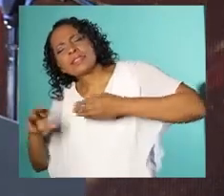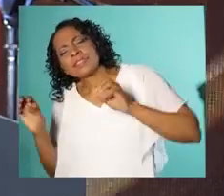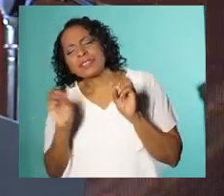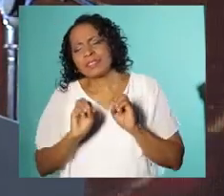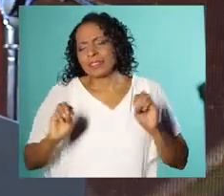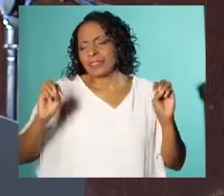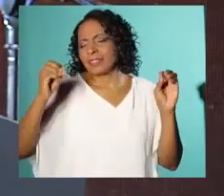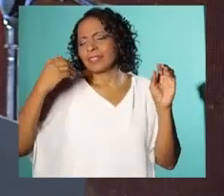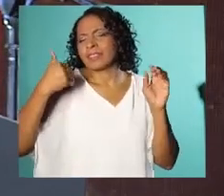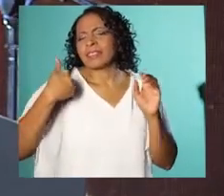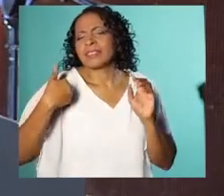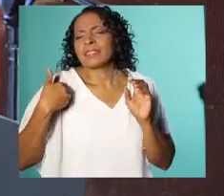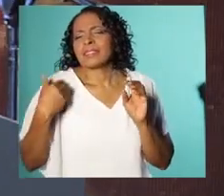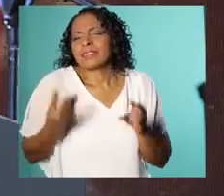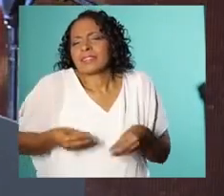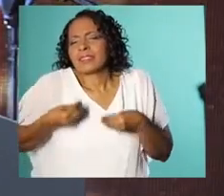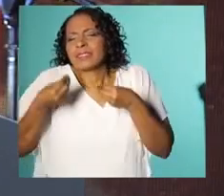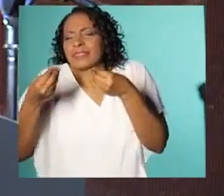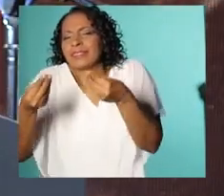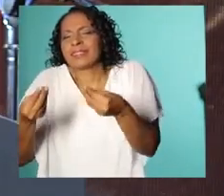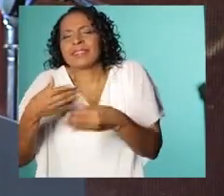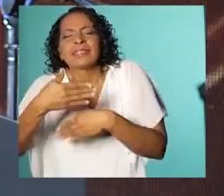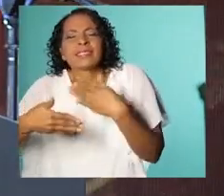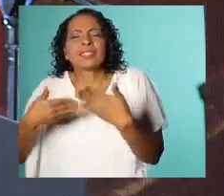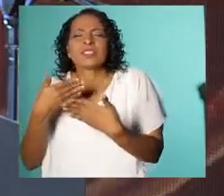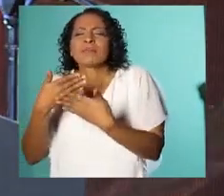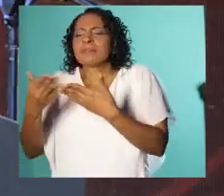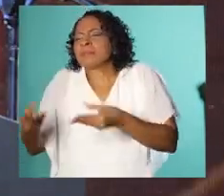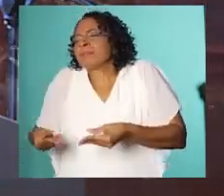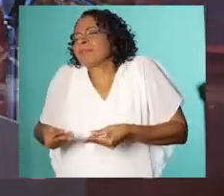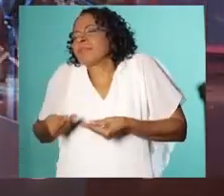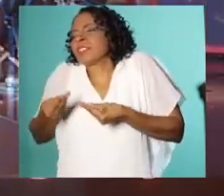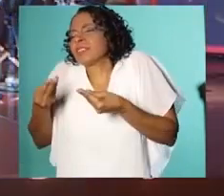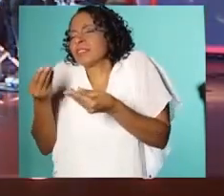nada y darlo todo,